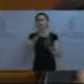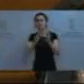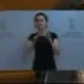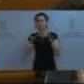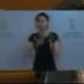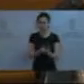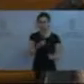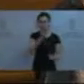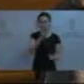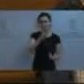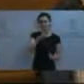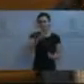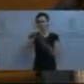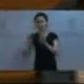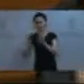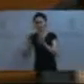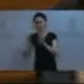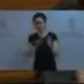307.658